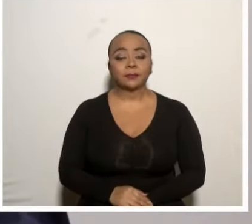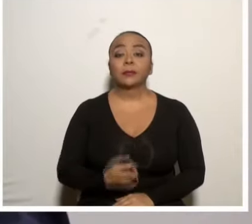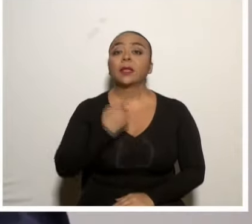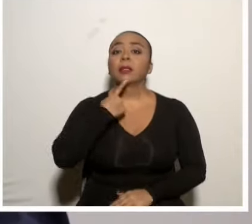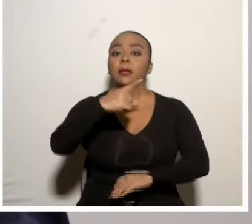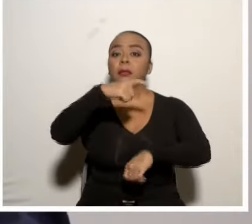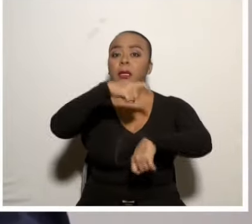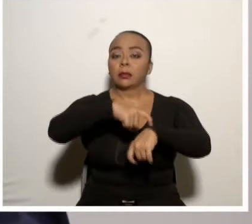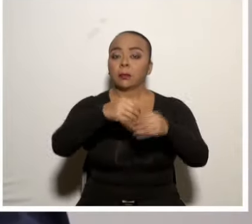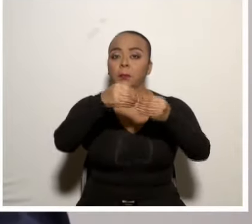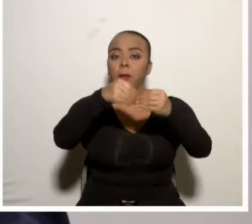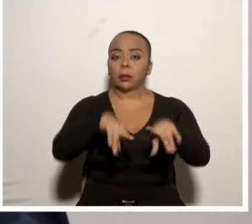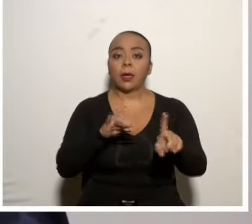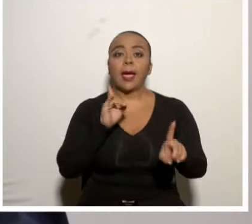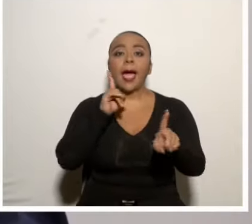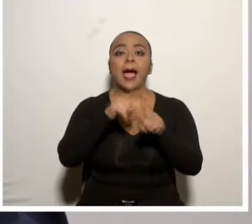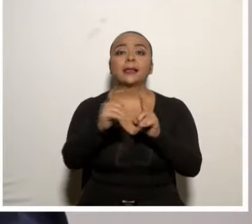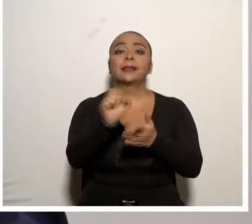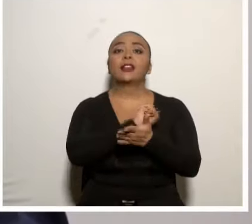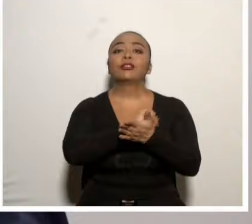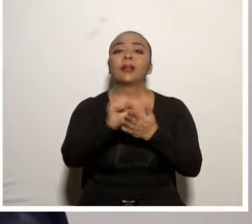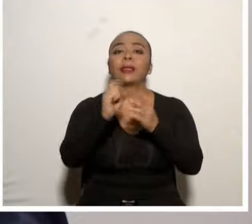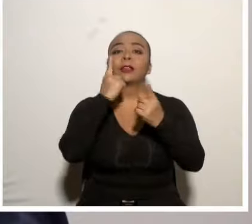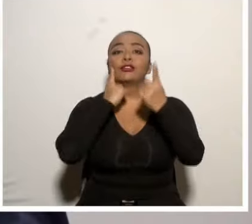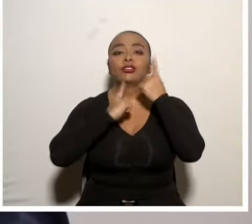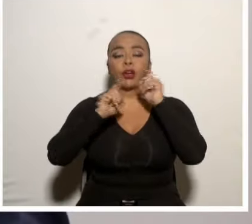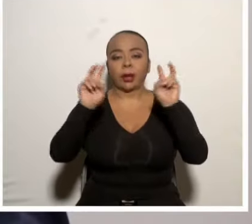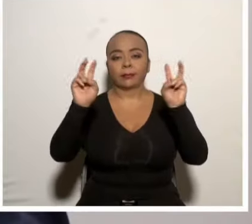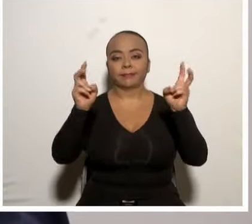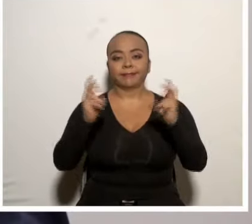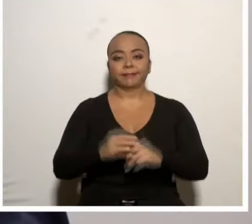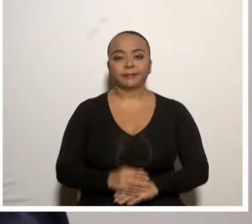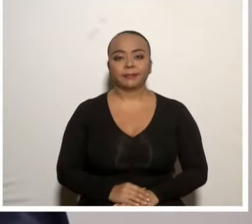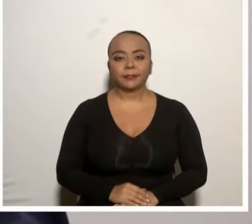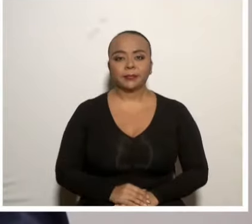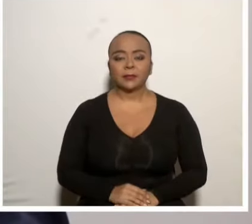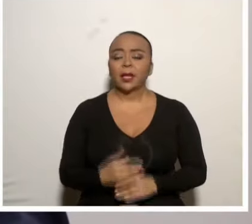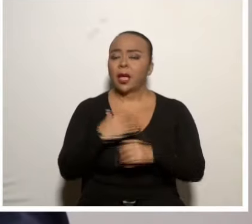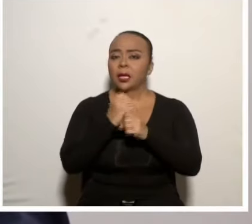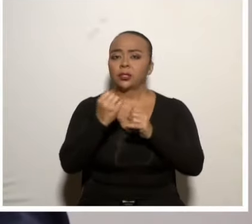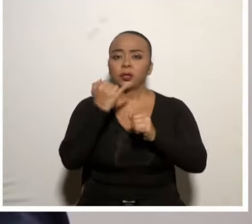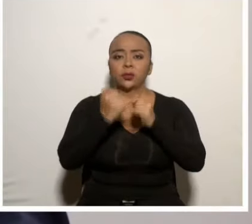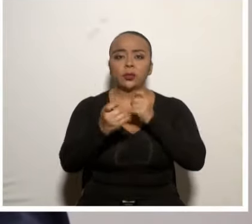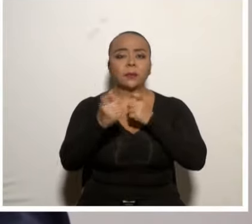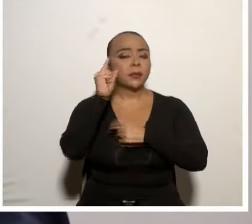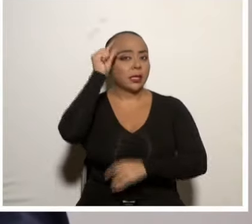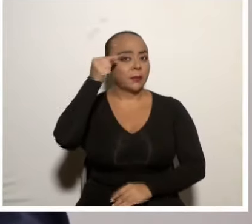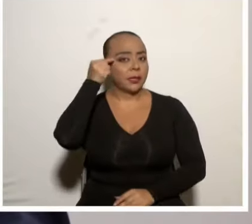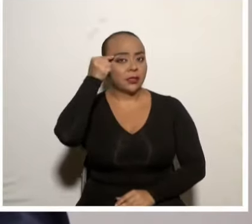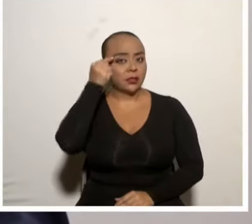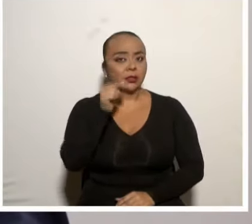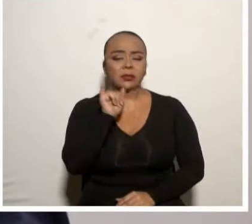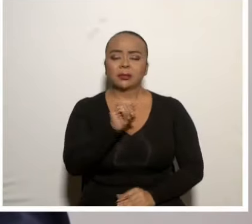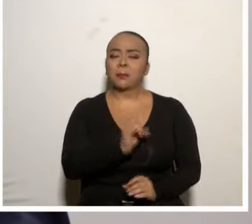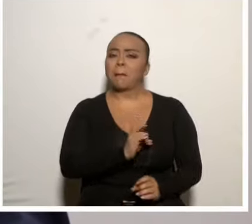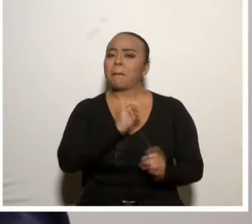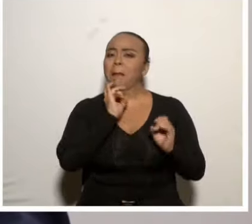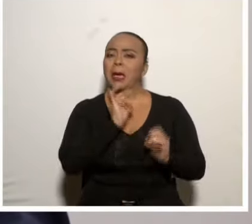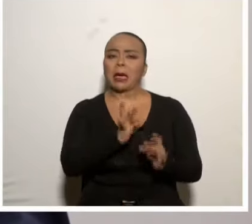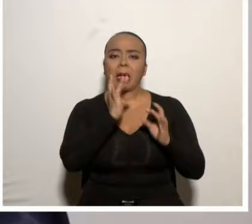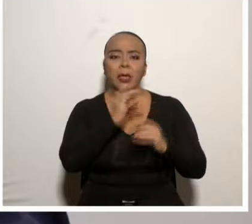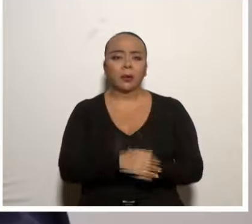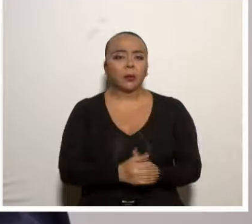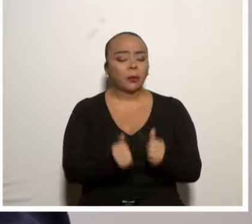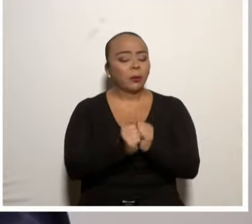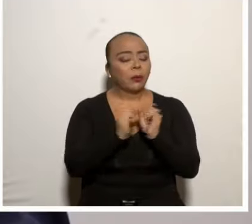tiempo perdido hasta los santos lo lloran. Lo que han hecho las últimas administraciones es un pecado, con